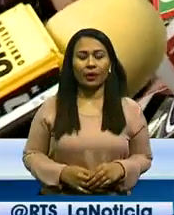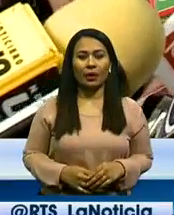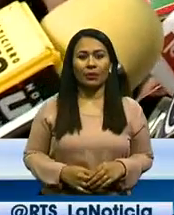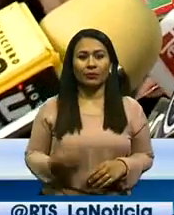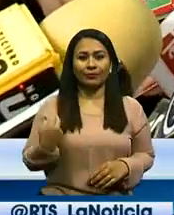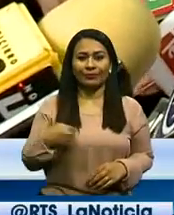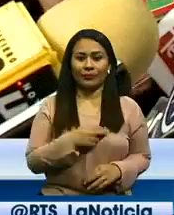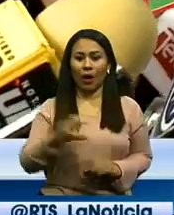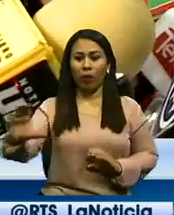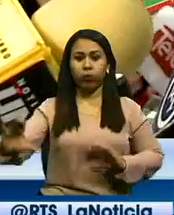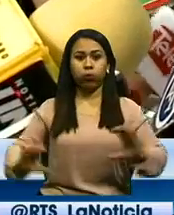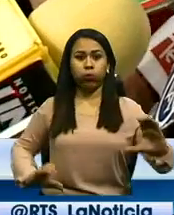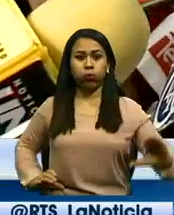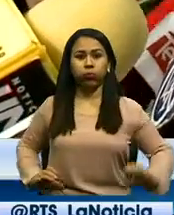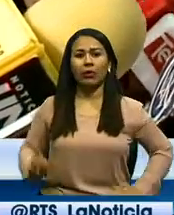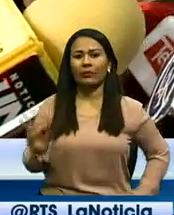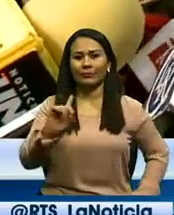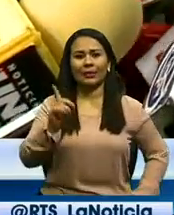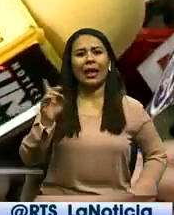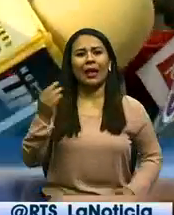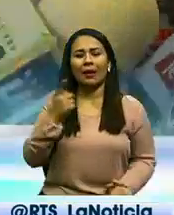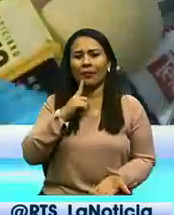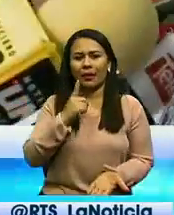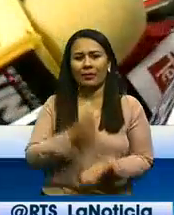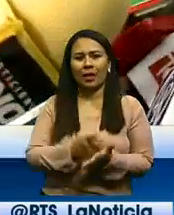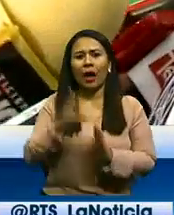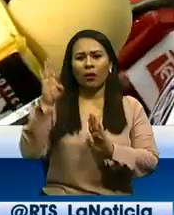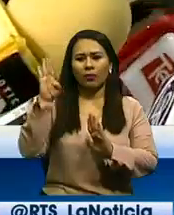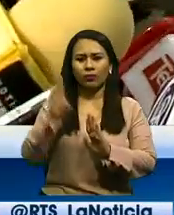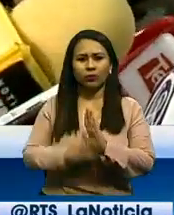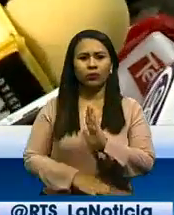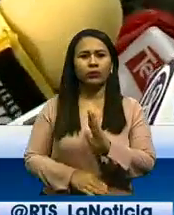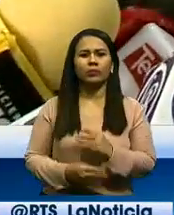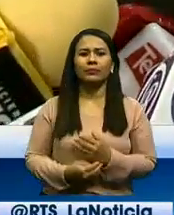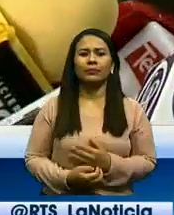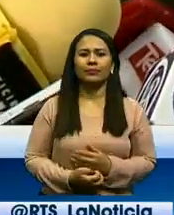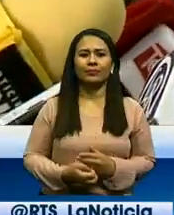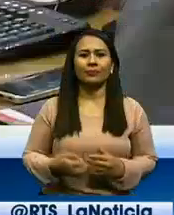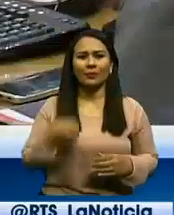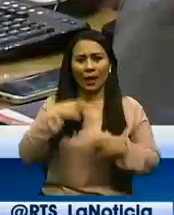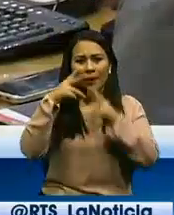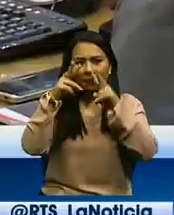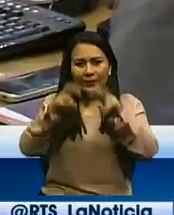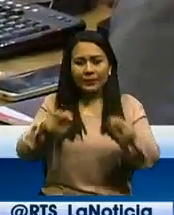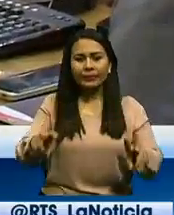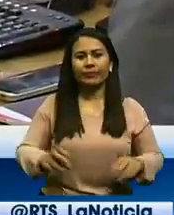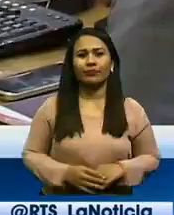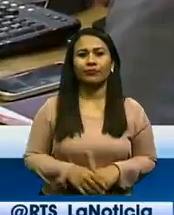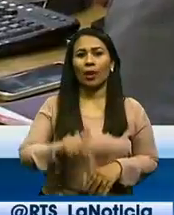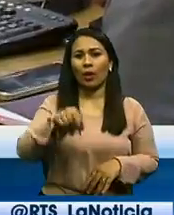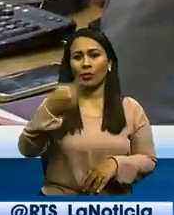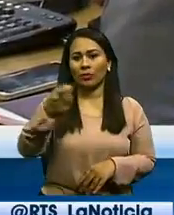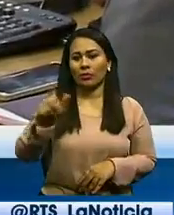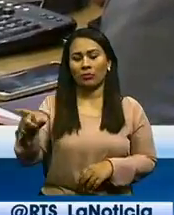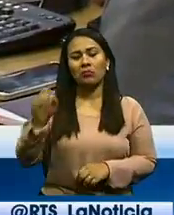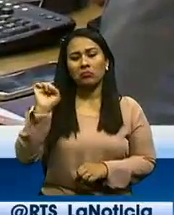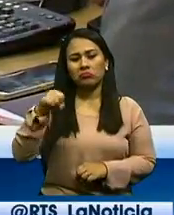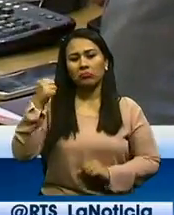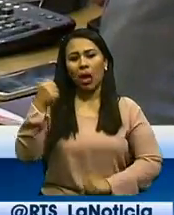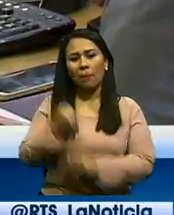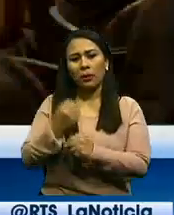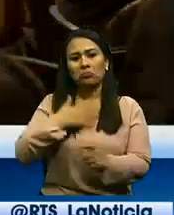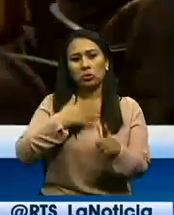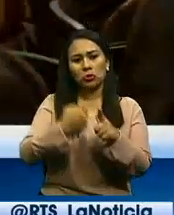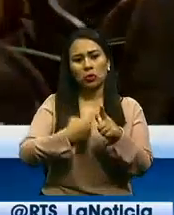dinero como ustedes creen, hay un descuento total de que se da, y eso tenemos que tener un análisis, ¿no? Aunque otros apoyan la posibilidad de reducir sus